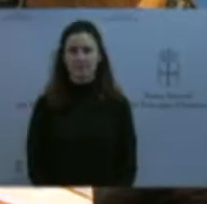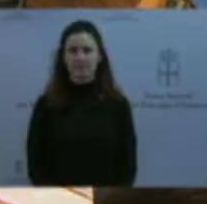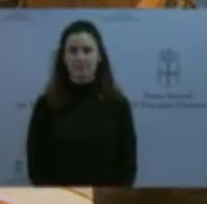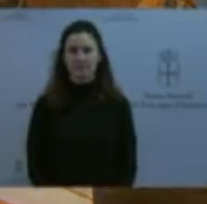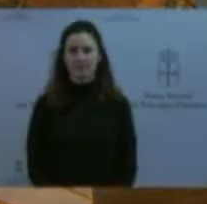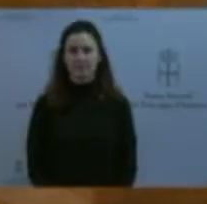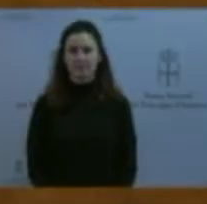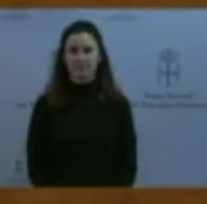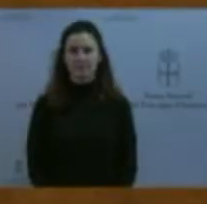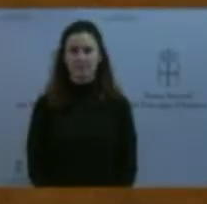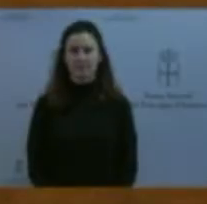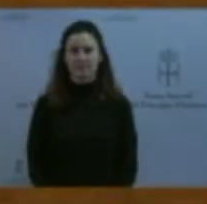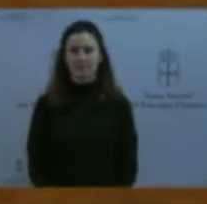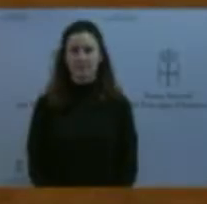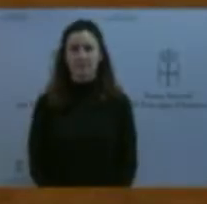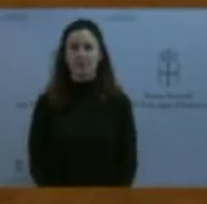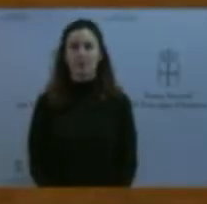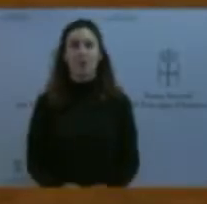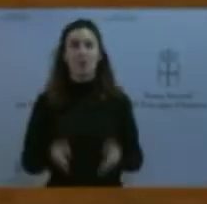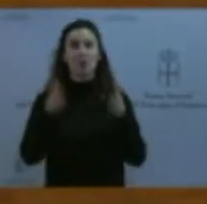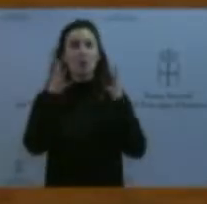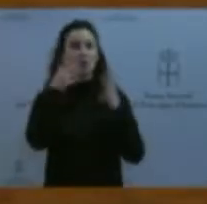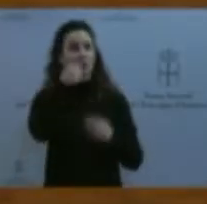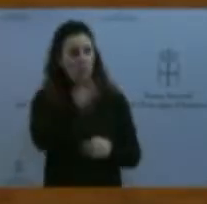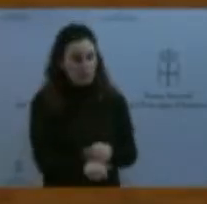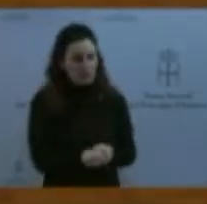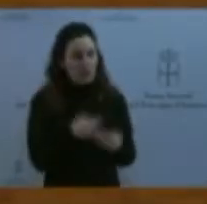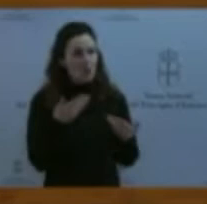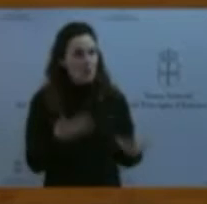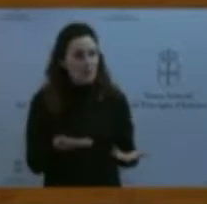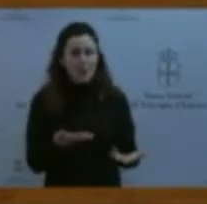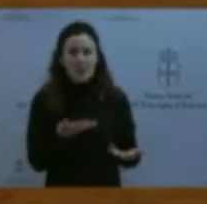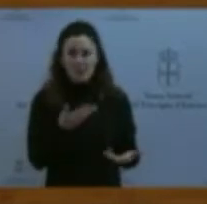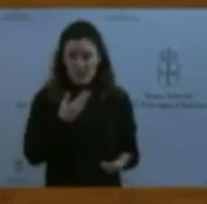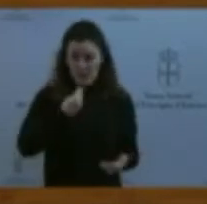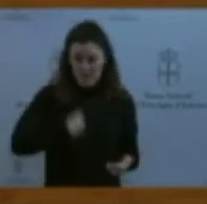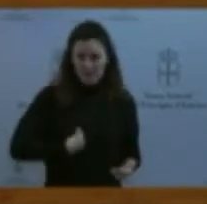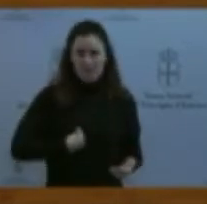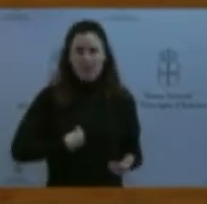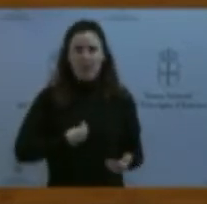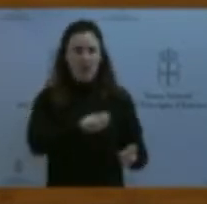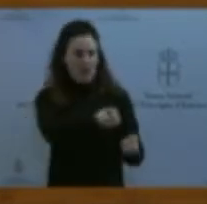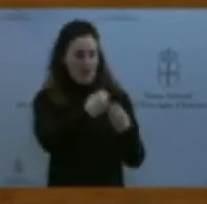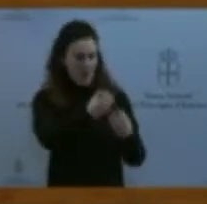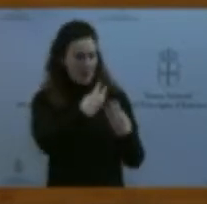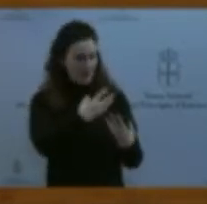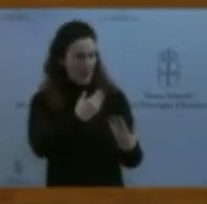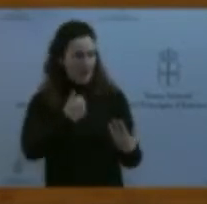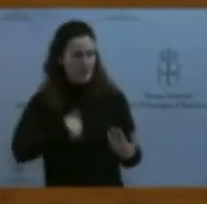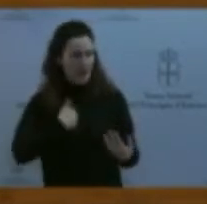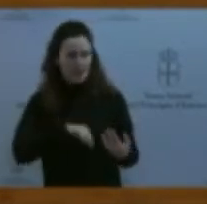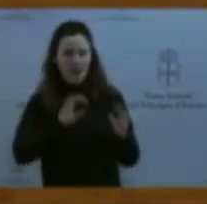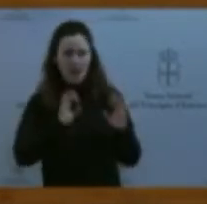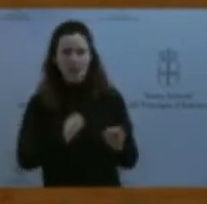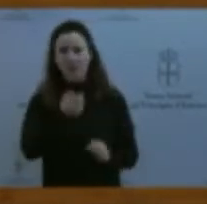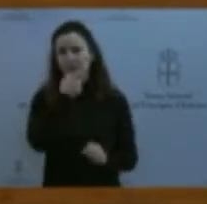Consejero, la mayor parte de lo que usted acaba de decir ya me lo dijo en septiembre, excepto los resultados en